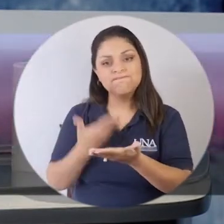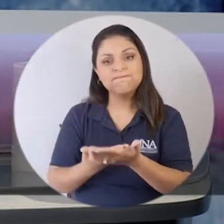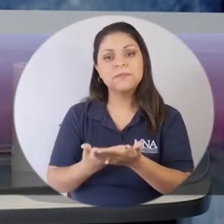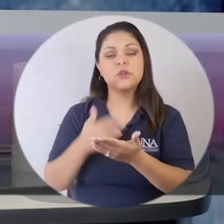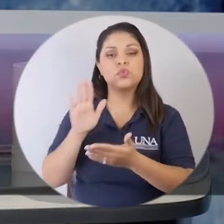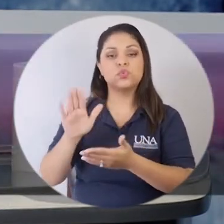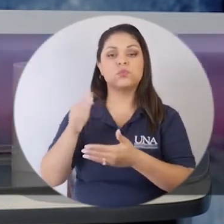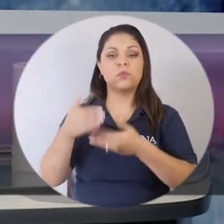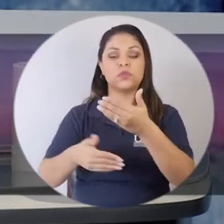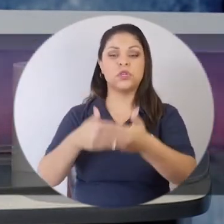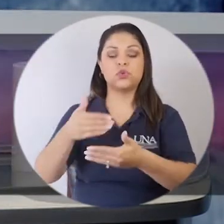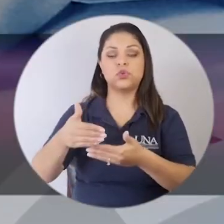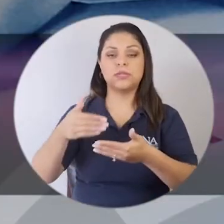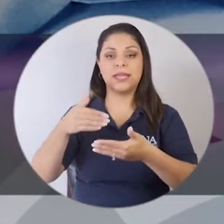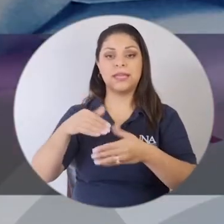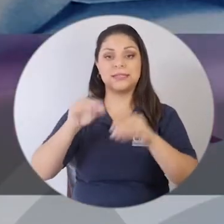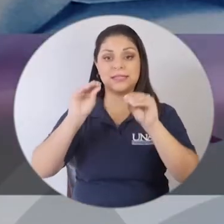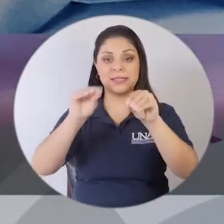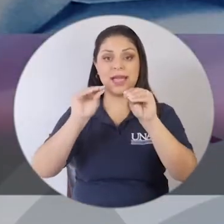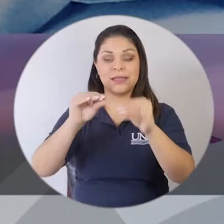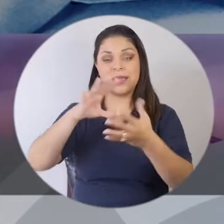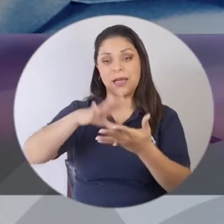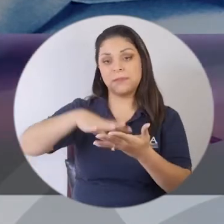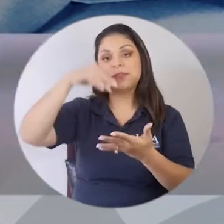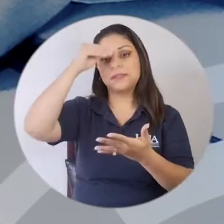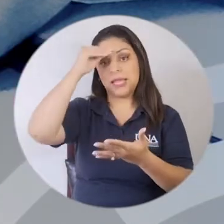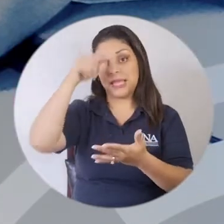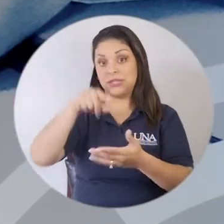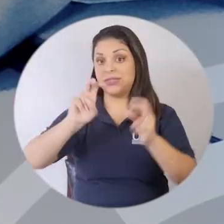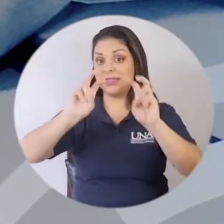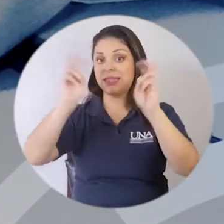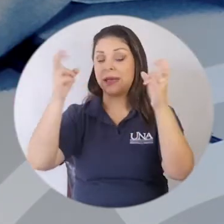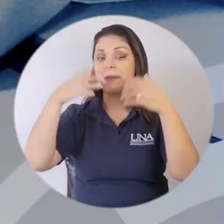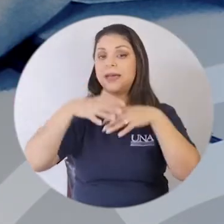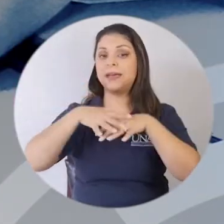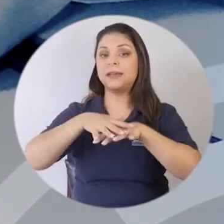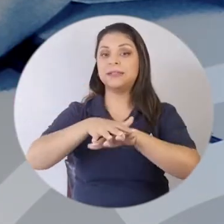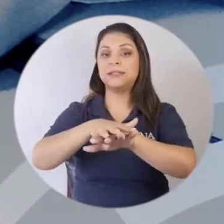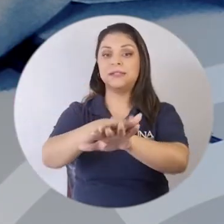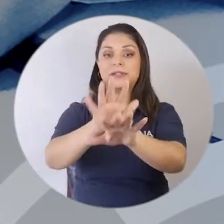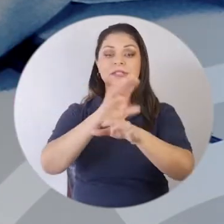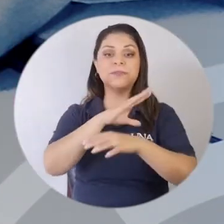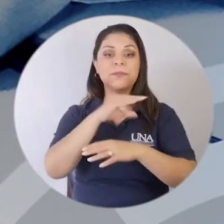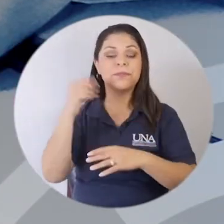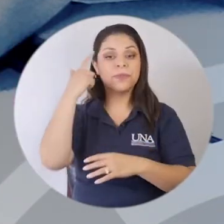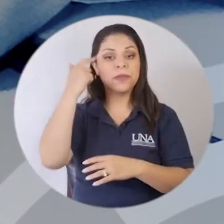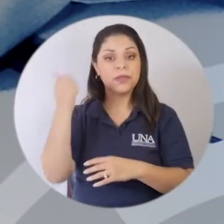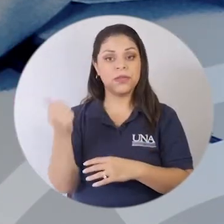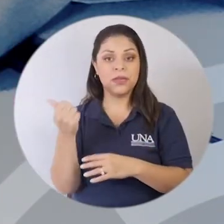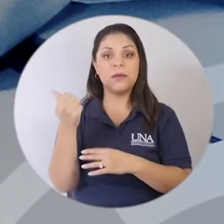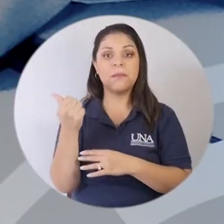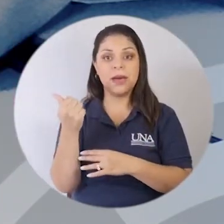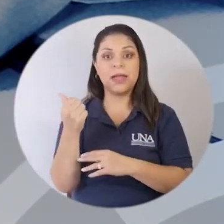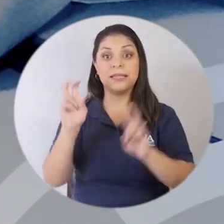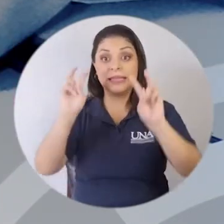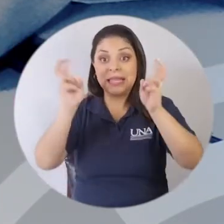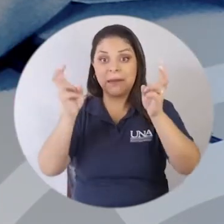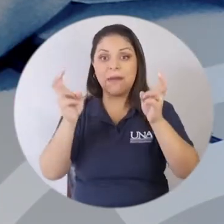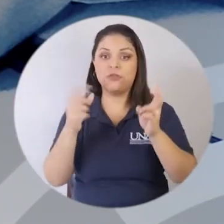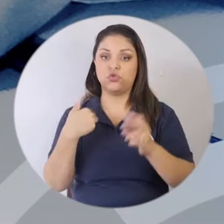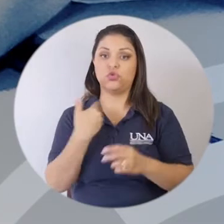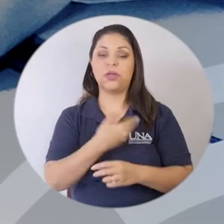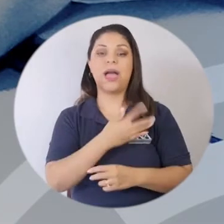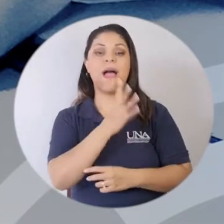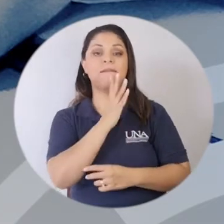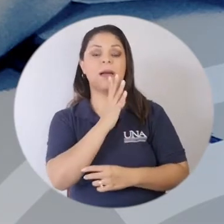procesos de enseñanza-aprendizaje. Sí, es un abordaje integral de múltiples facetas, ¿verdad? Sobre ese tema conversamos con